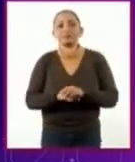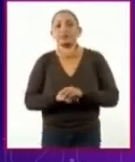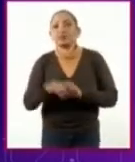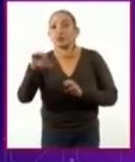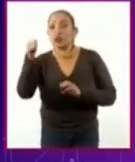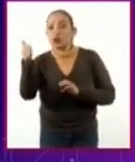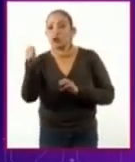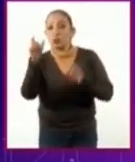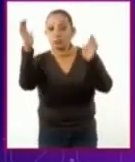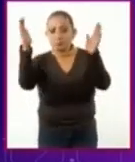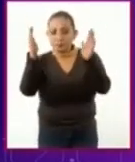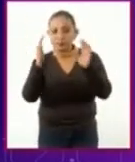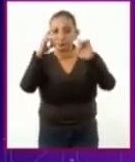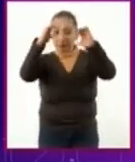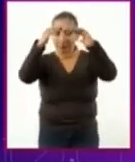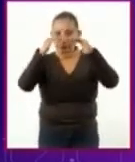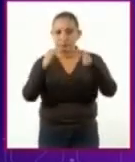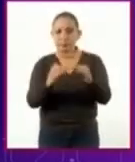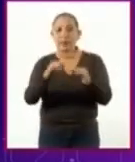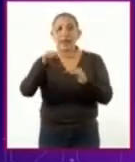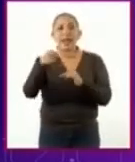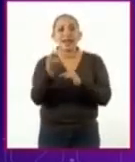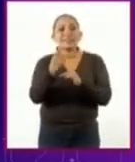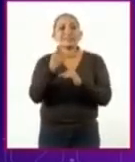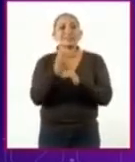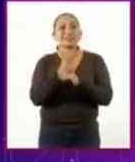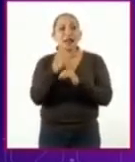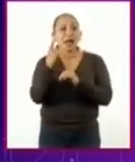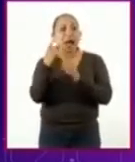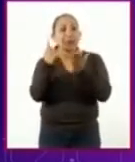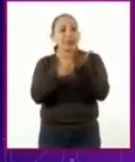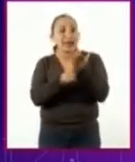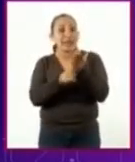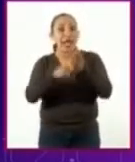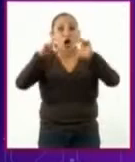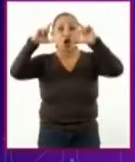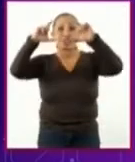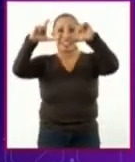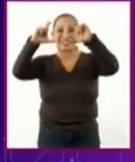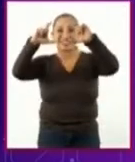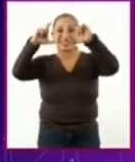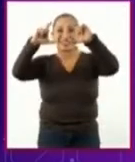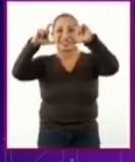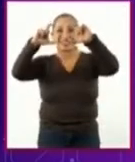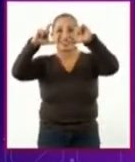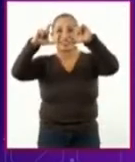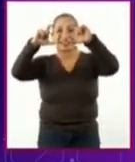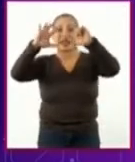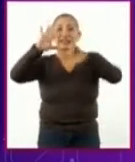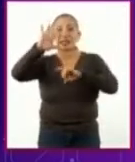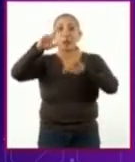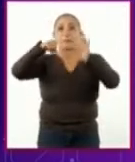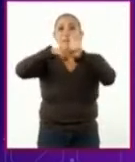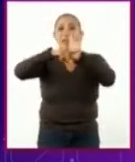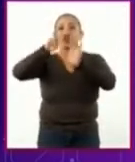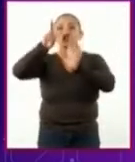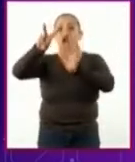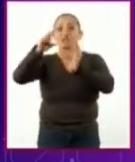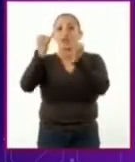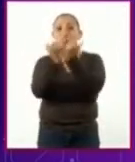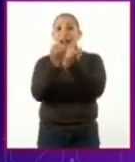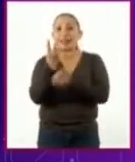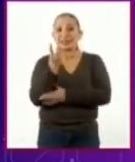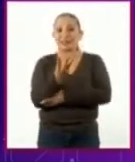siguiente operación que debemos realizar es la que se encuentra dentro del corchete, es decir, 5 menos 2, que es igual